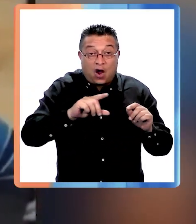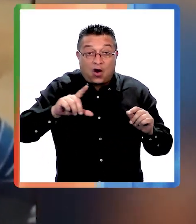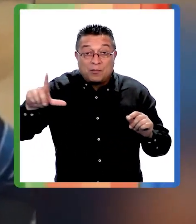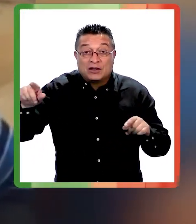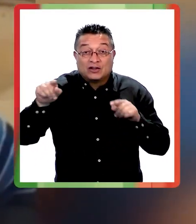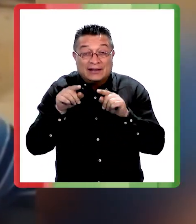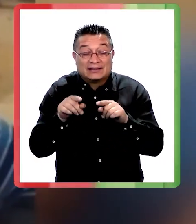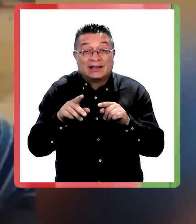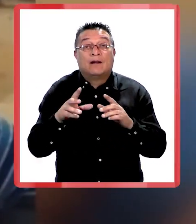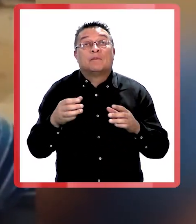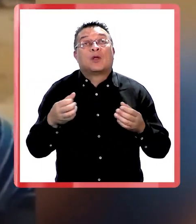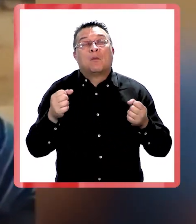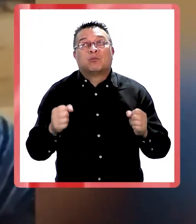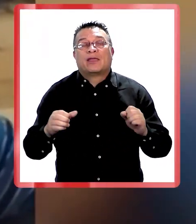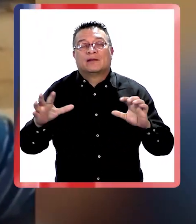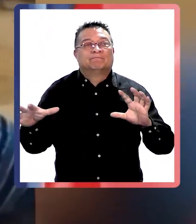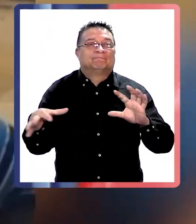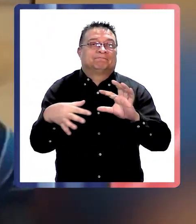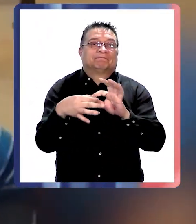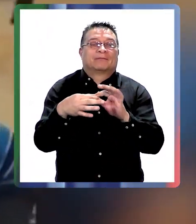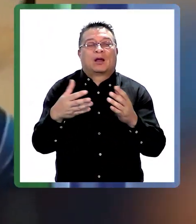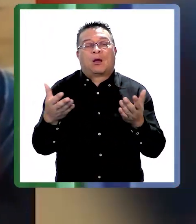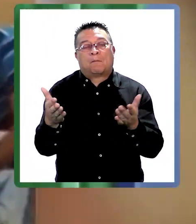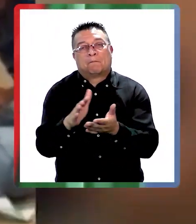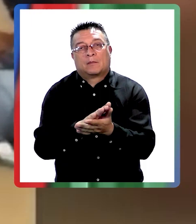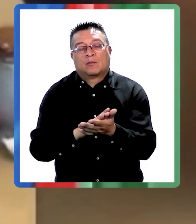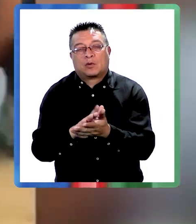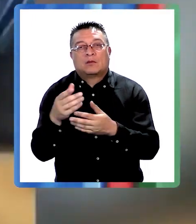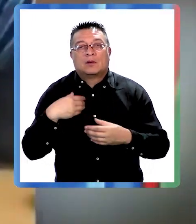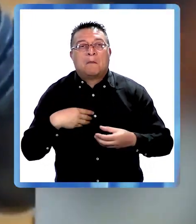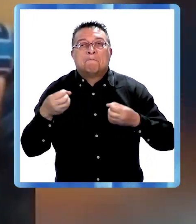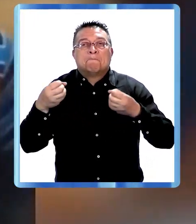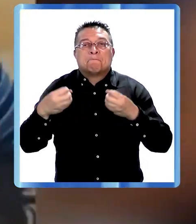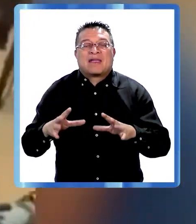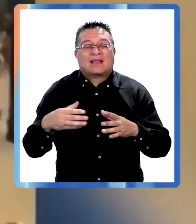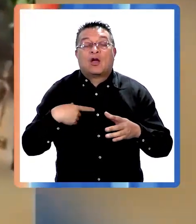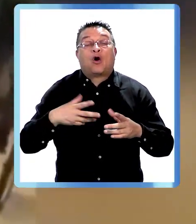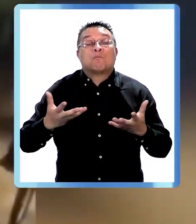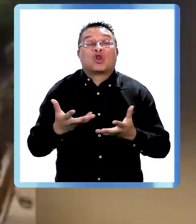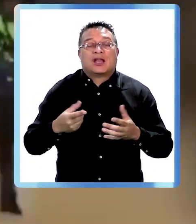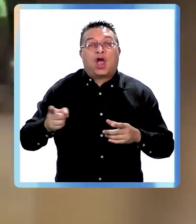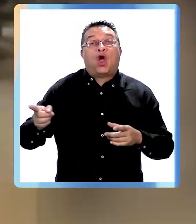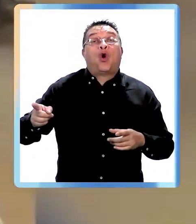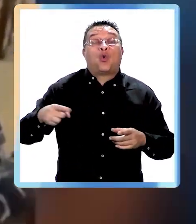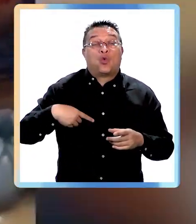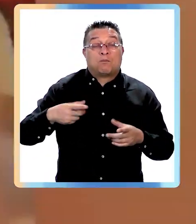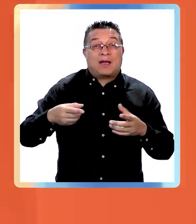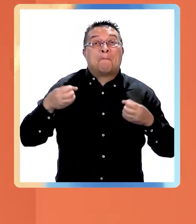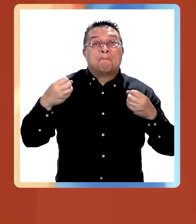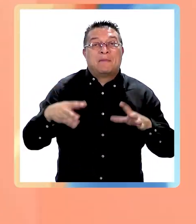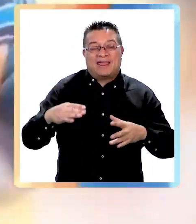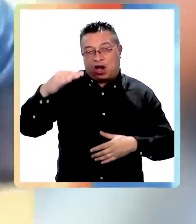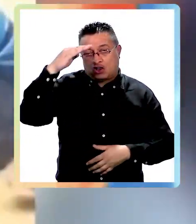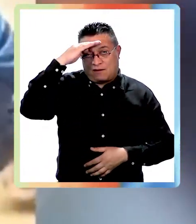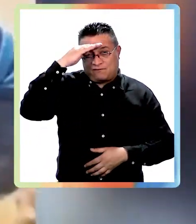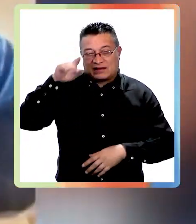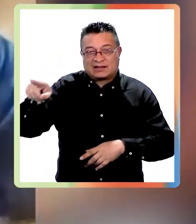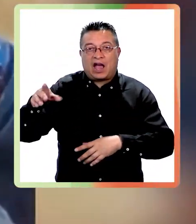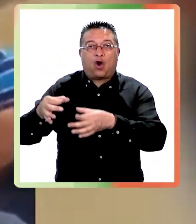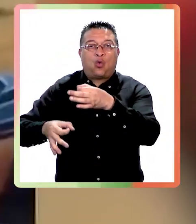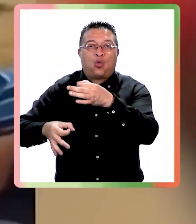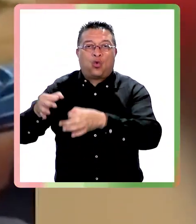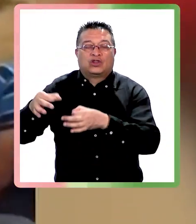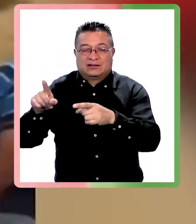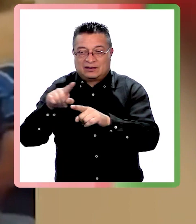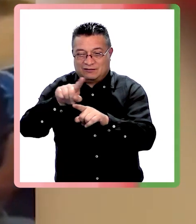aumento, o sea, uno podría relacionar un poco este aumento a la pérdida de confianza de los sistemas de administración de justicia